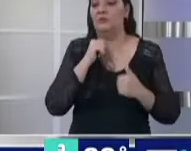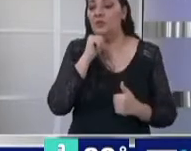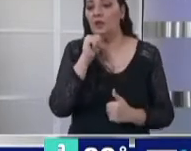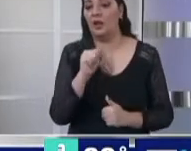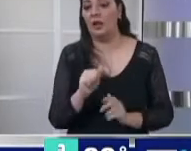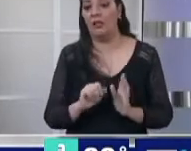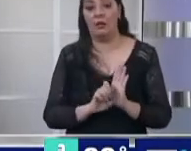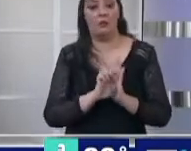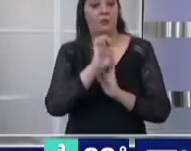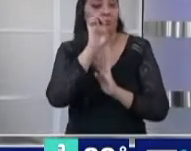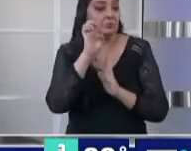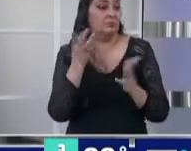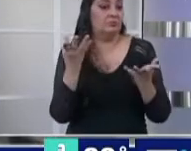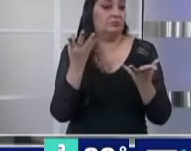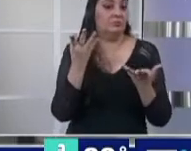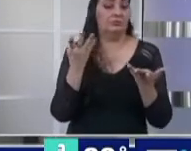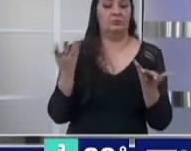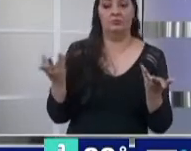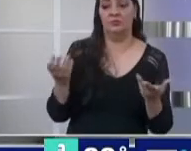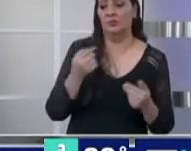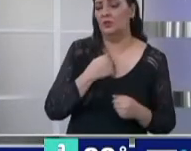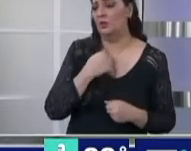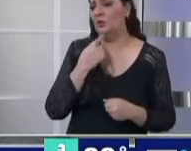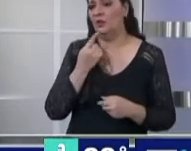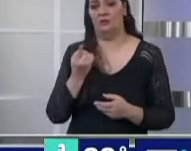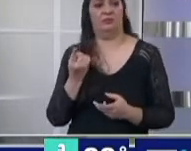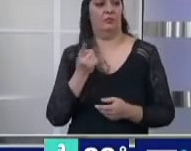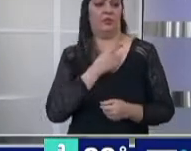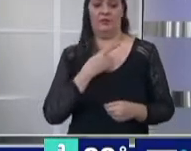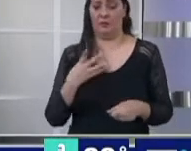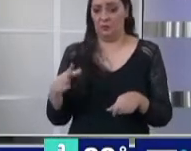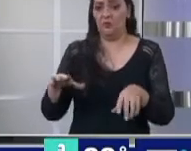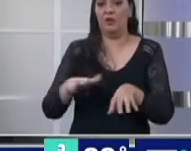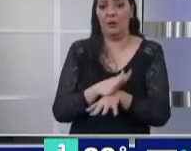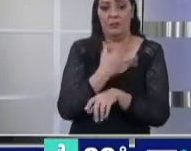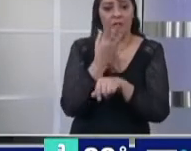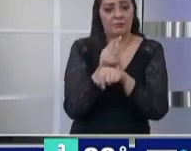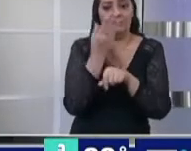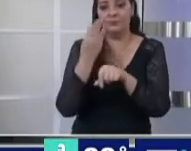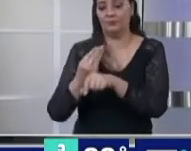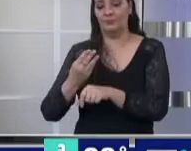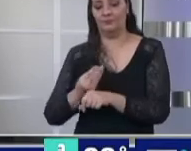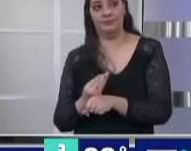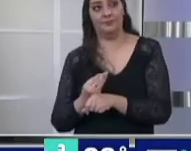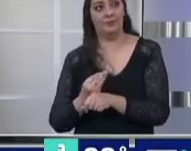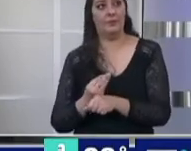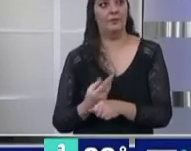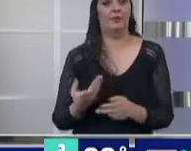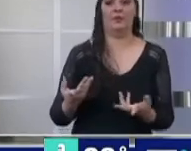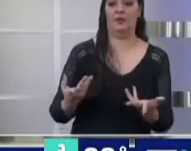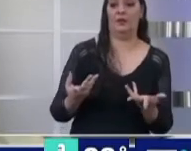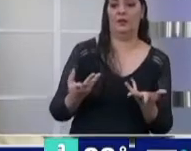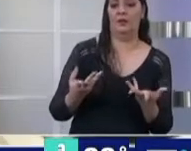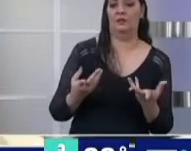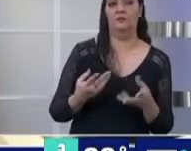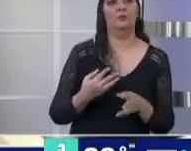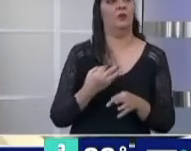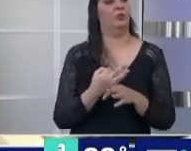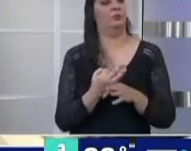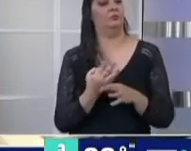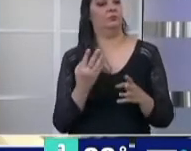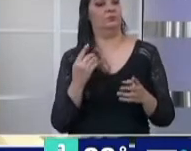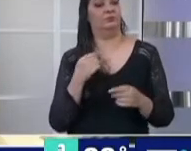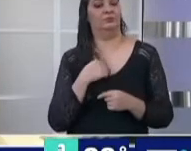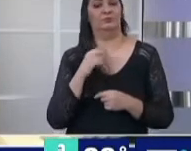rehabilitar y lo vamos a dejar nuevo. Y observé su cara. Uno como médico observa,